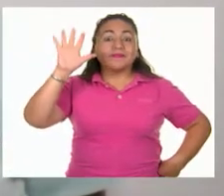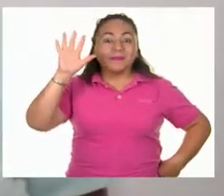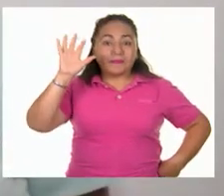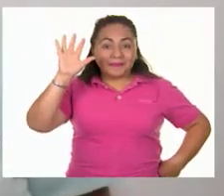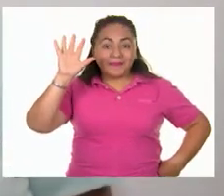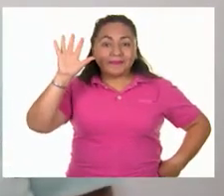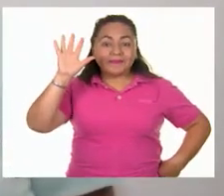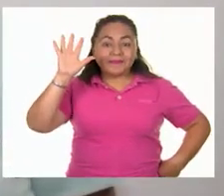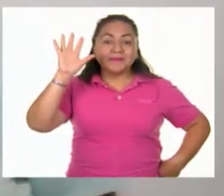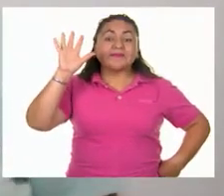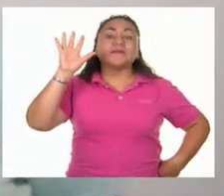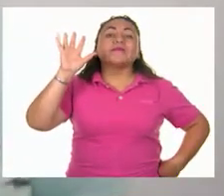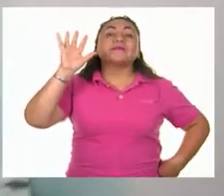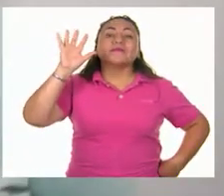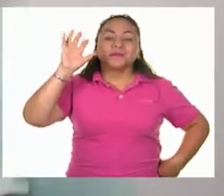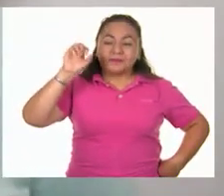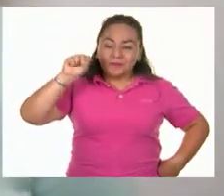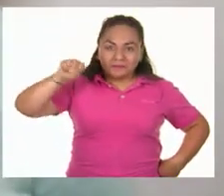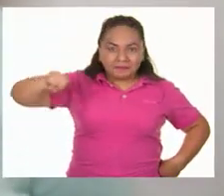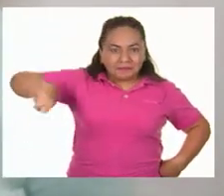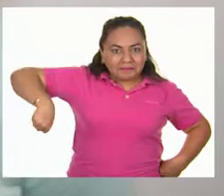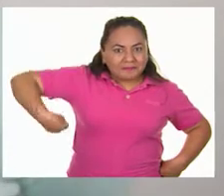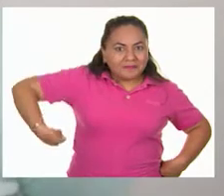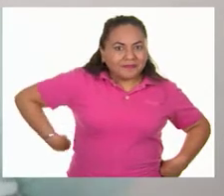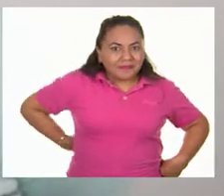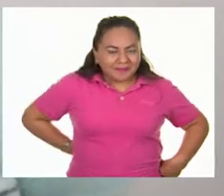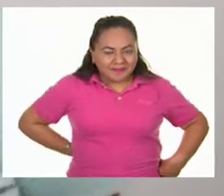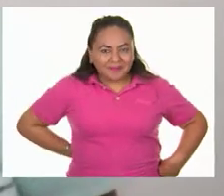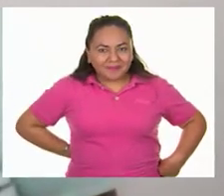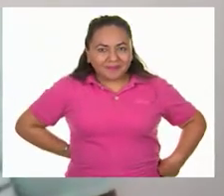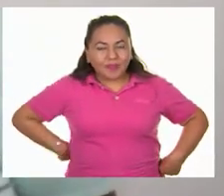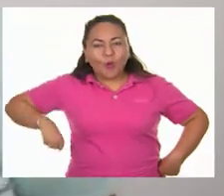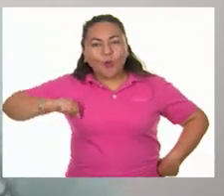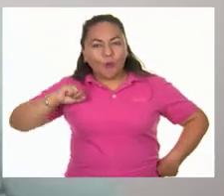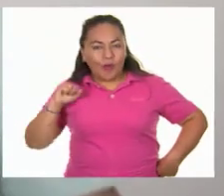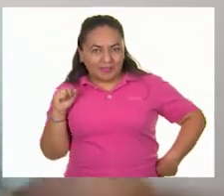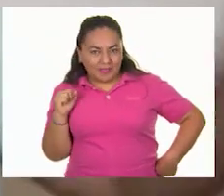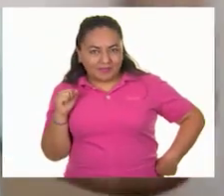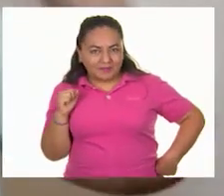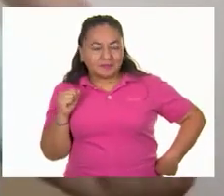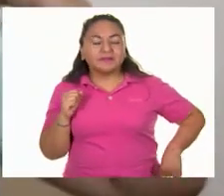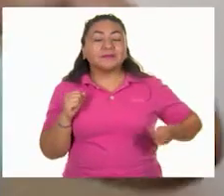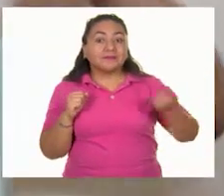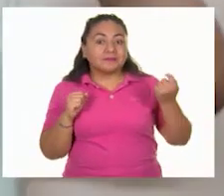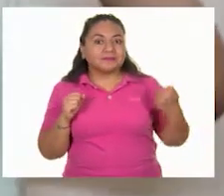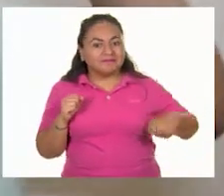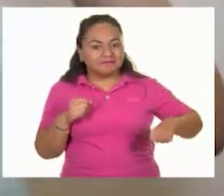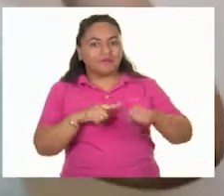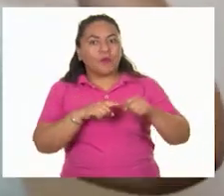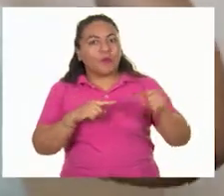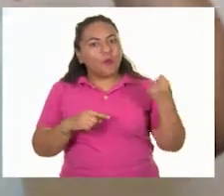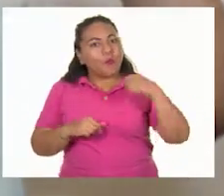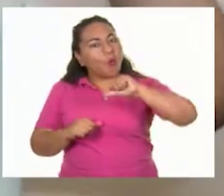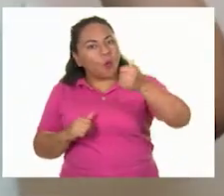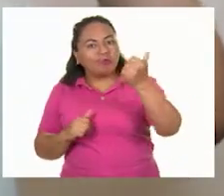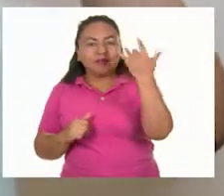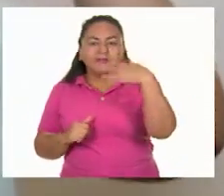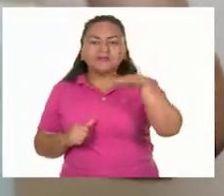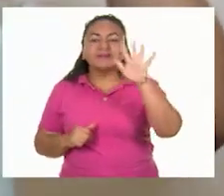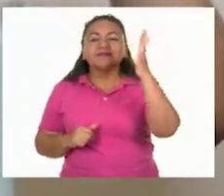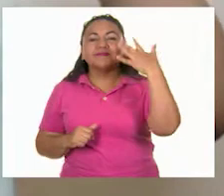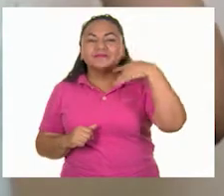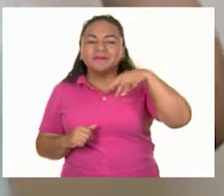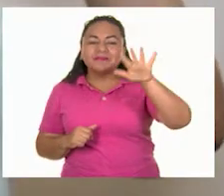la abro, la vuelvo a guardar. Saco otra